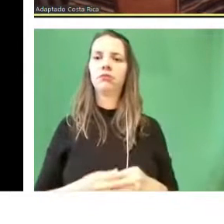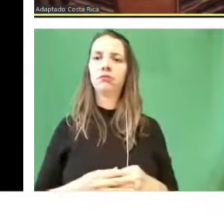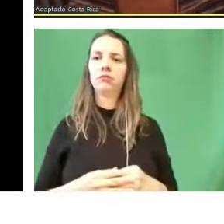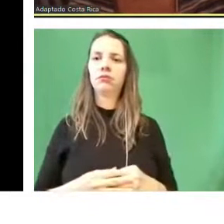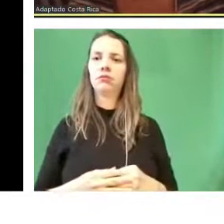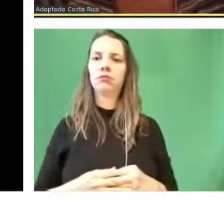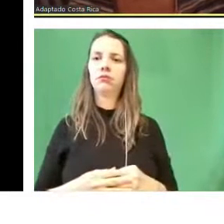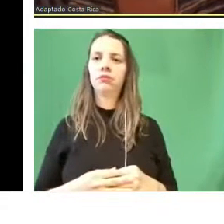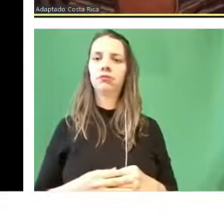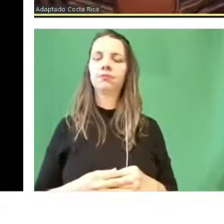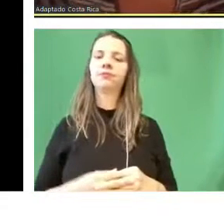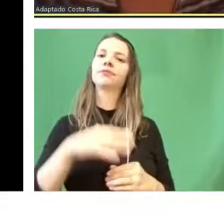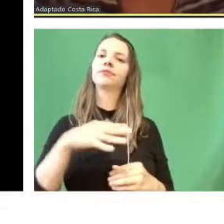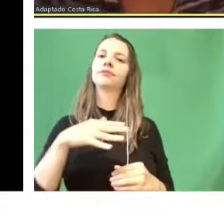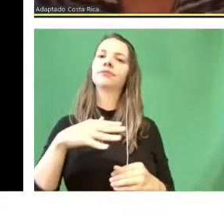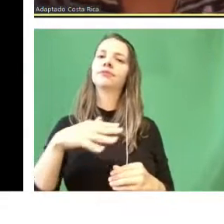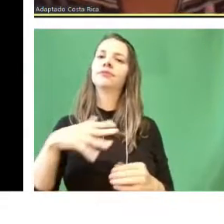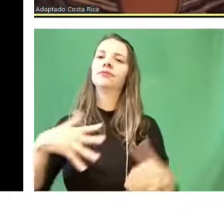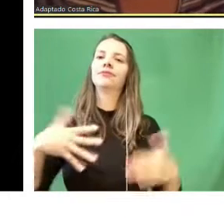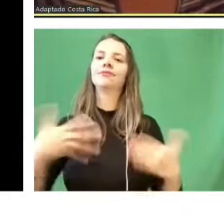más tenemos la necesidad, porque